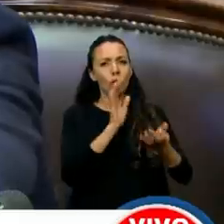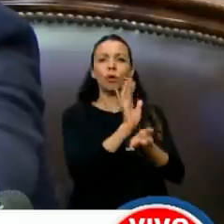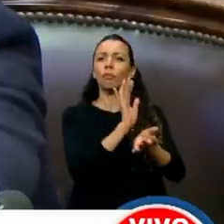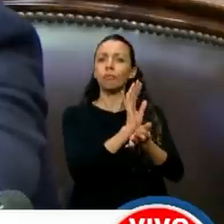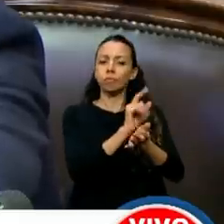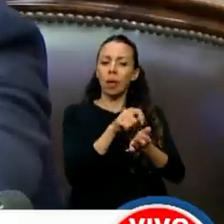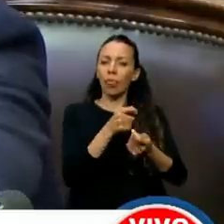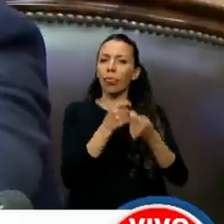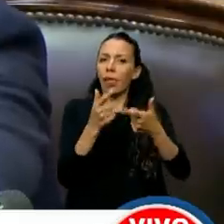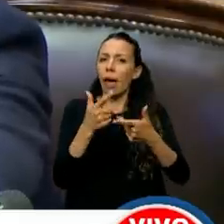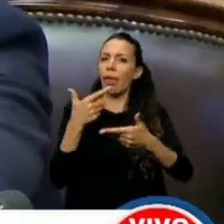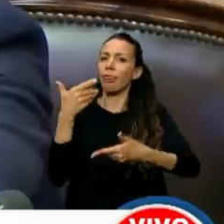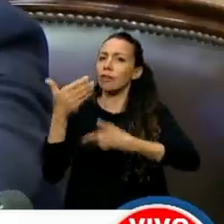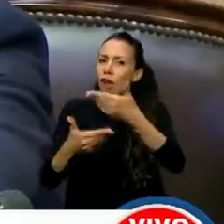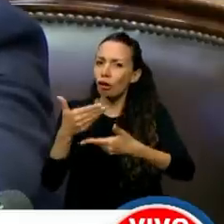los argentinos